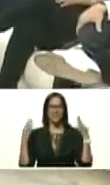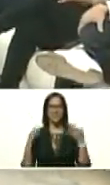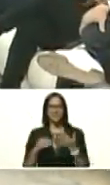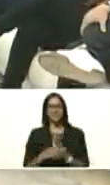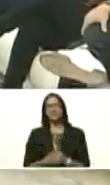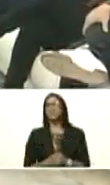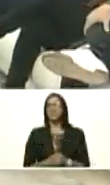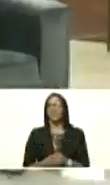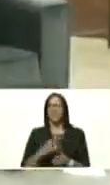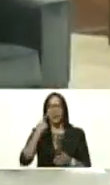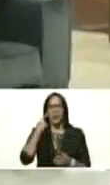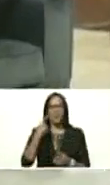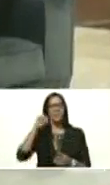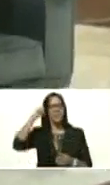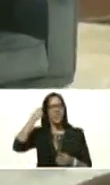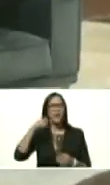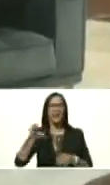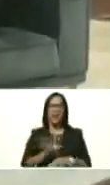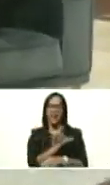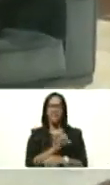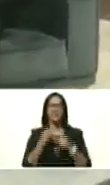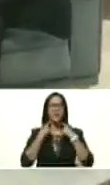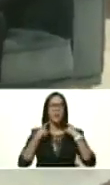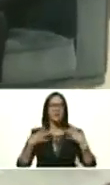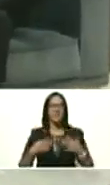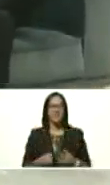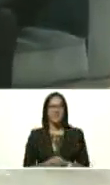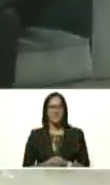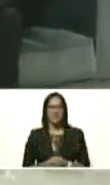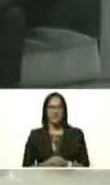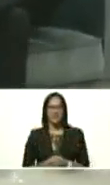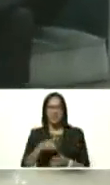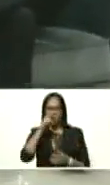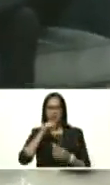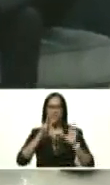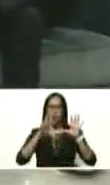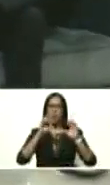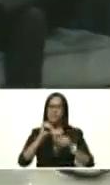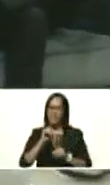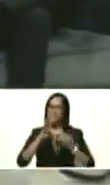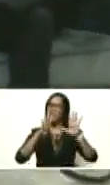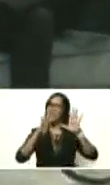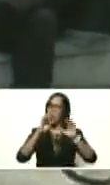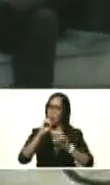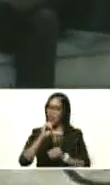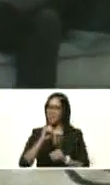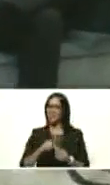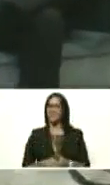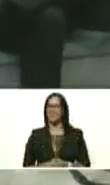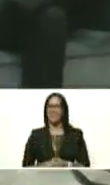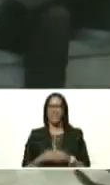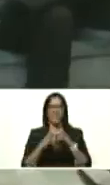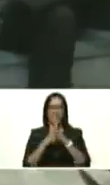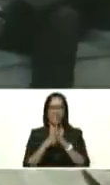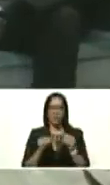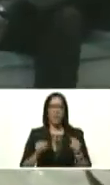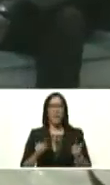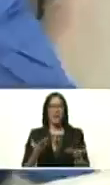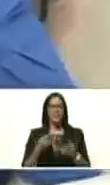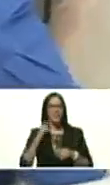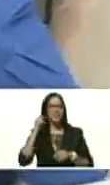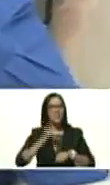Mira, buenos recuerdos, esa canción famosísima. Famosísima. En los años 80, 90 y en toda esta época. Así